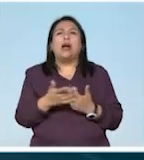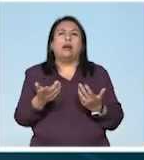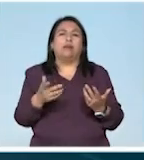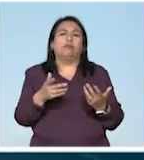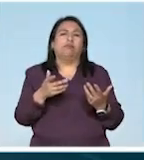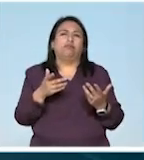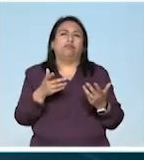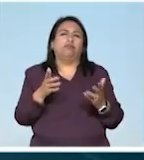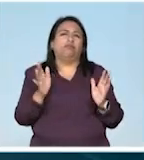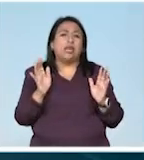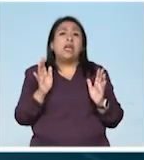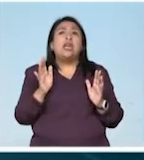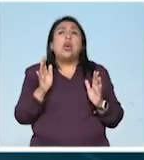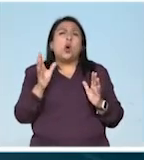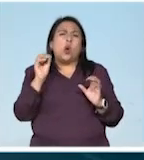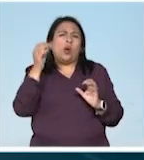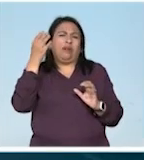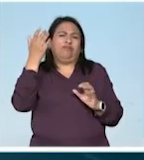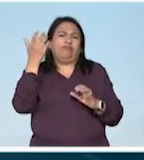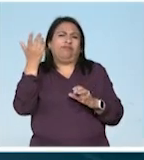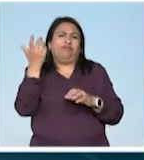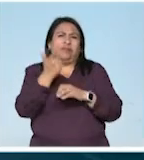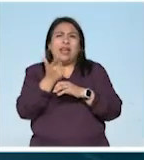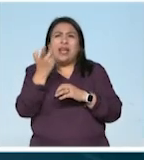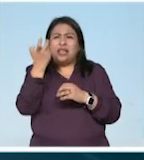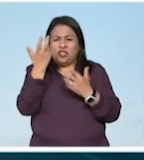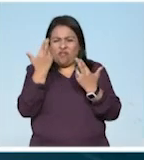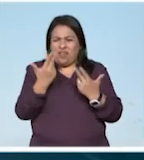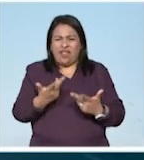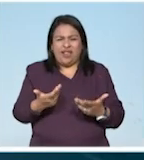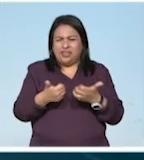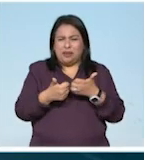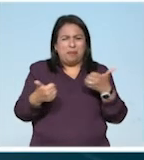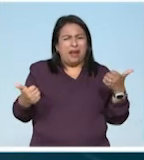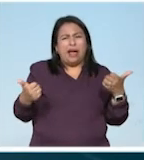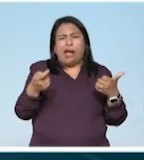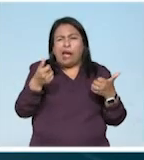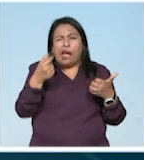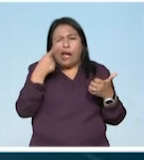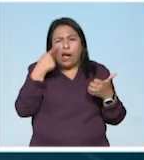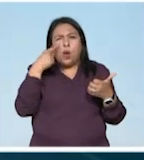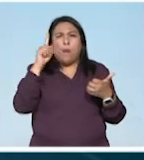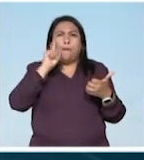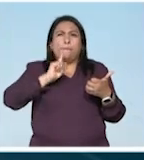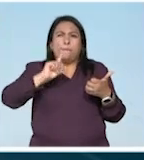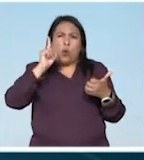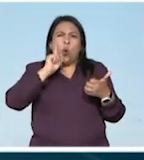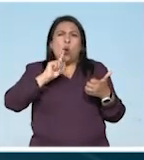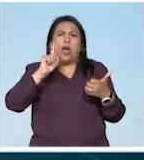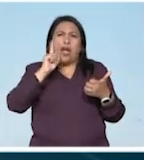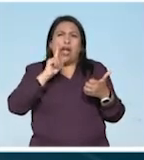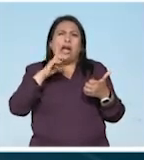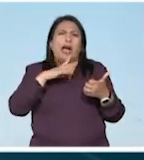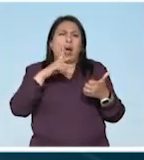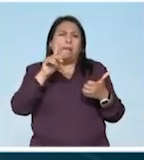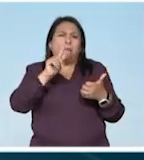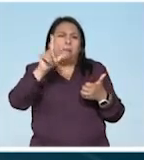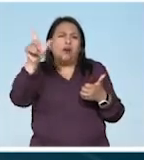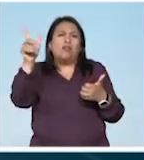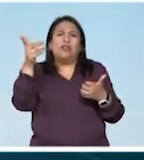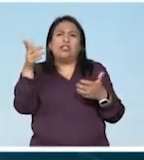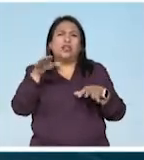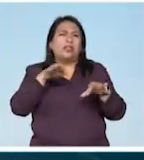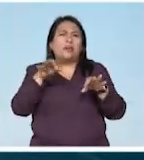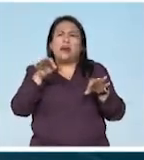otra, y hacer de eso un ser no desgarrado, que es como casi siempre han sido las mujeres que tienen una profesión,